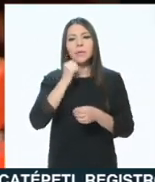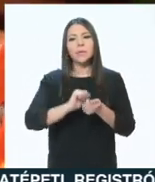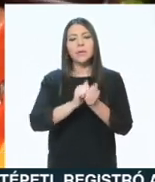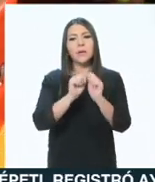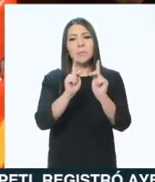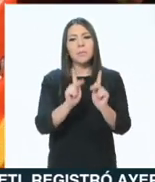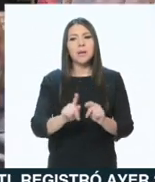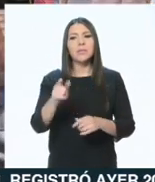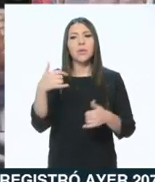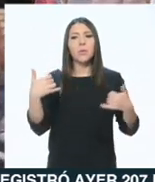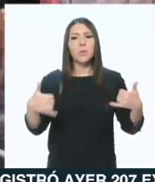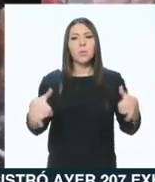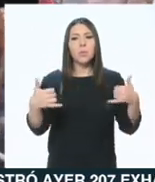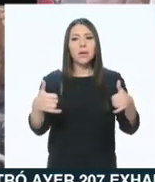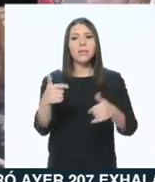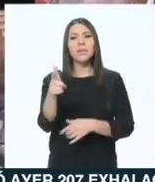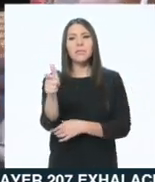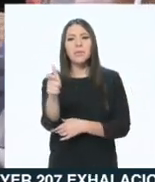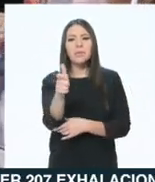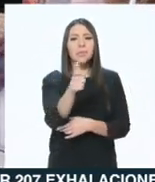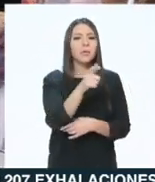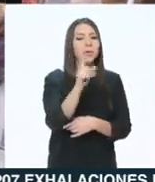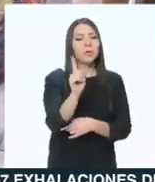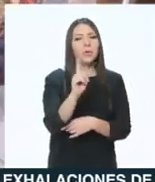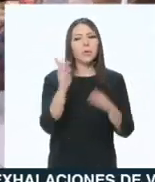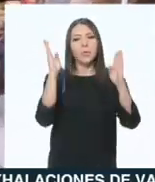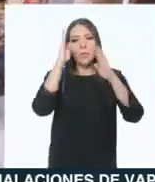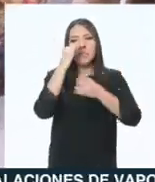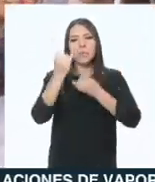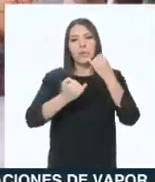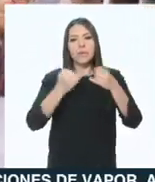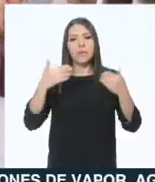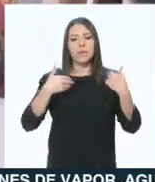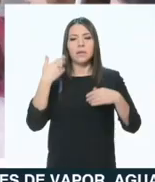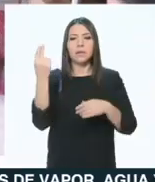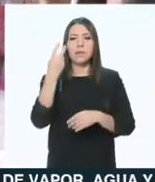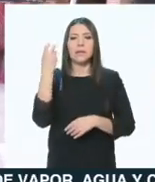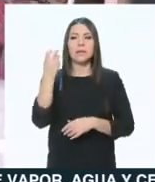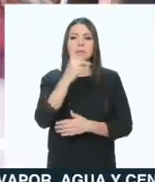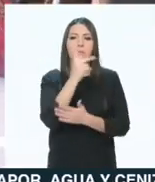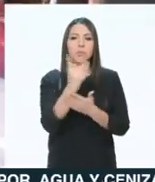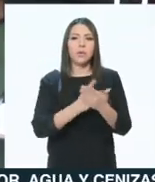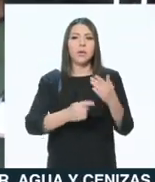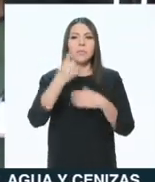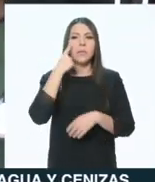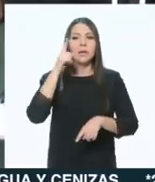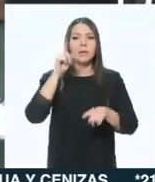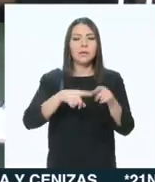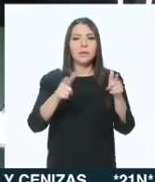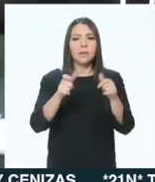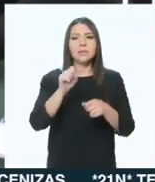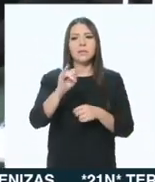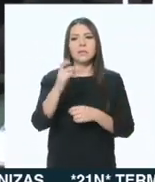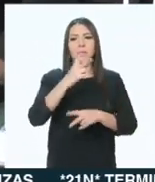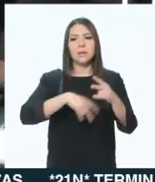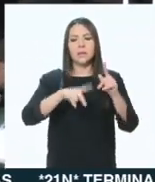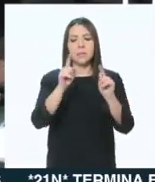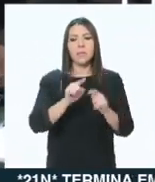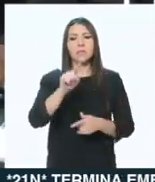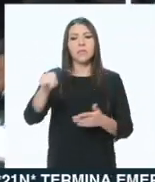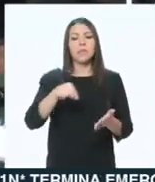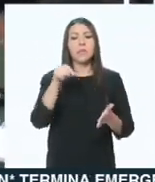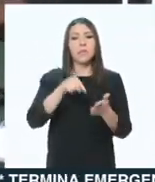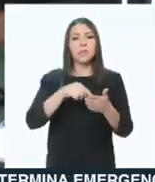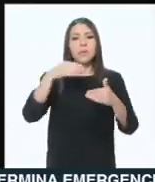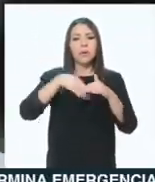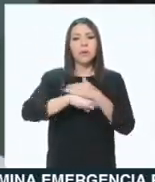los bélicos. Esto es parte de lo que se busca con el programa Sí al Desarme, Sí a la Paz, el cual estará en el Santuario del